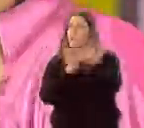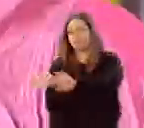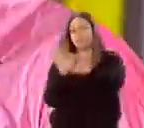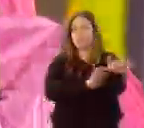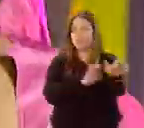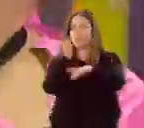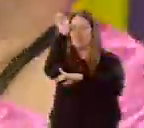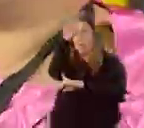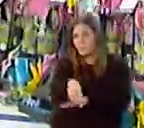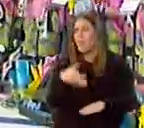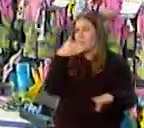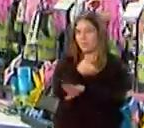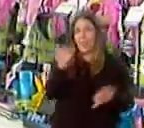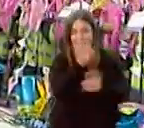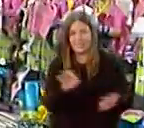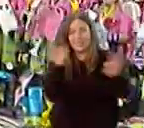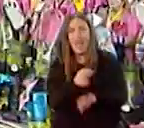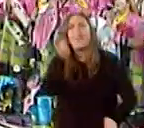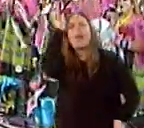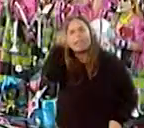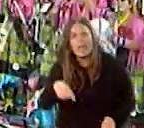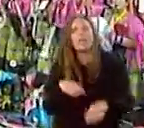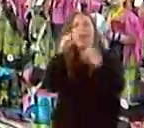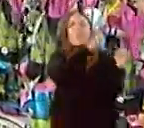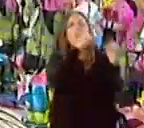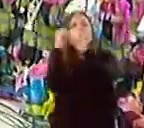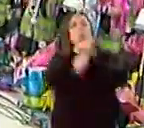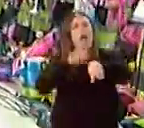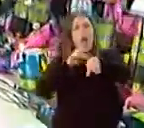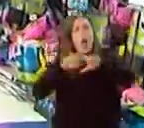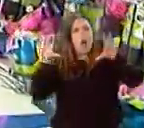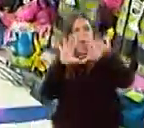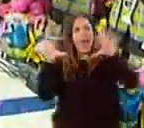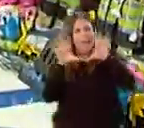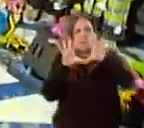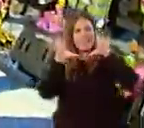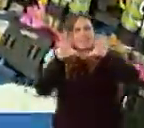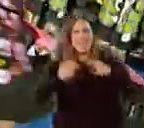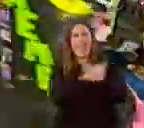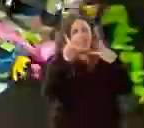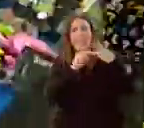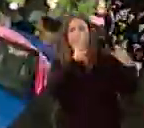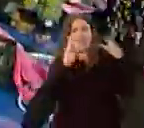sido pases me buscas juntitas a las piernas y entérate miraré la mina